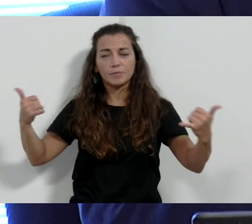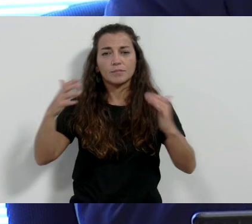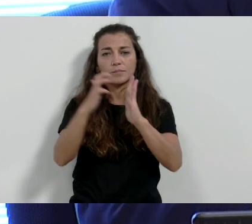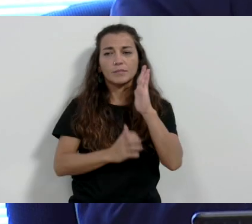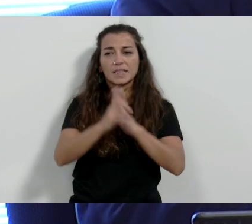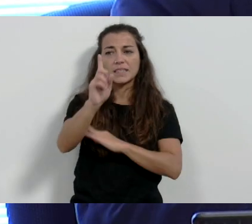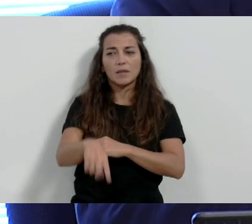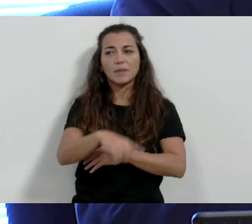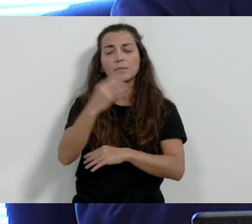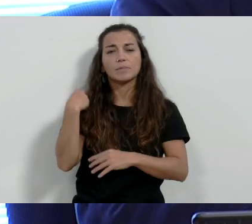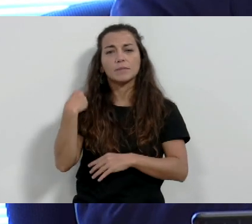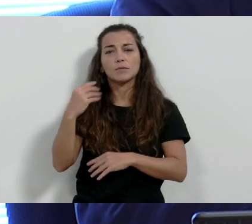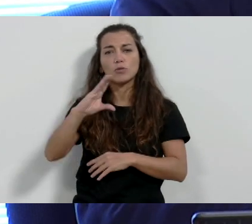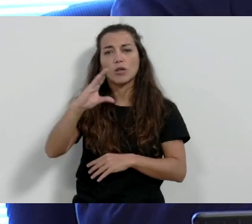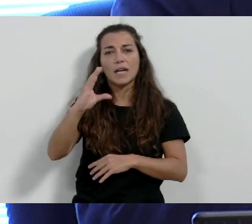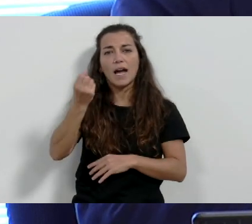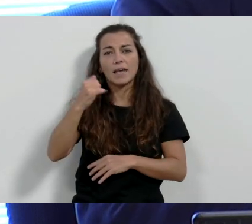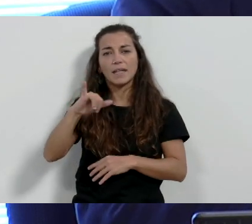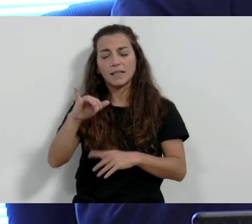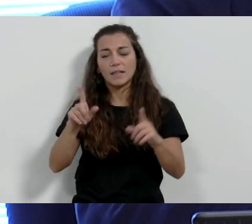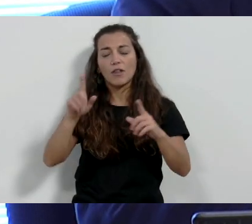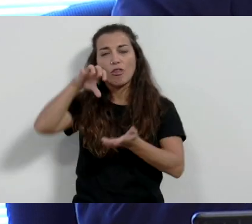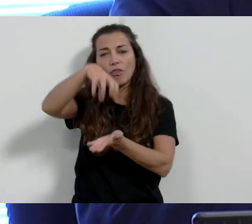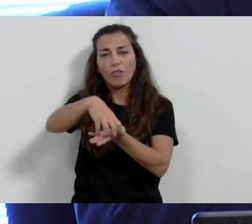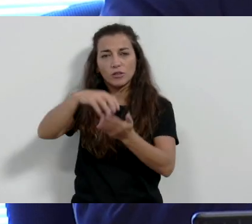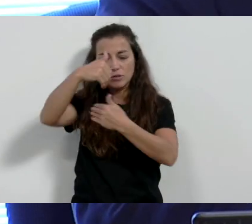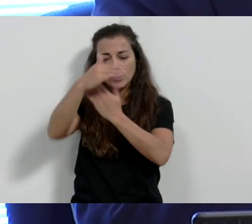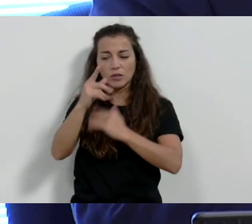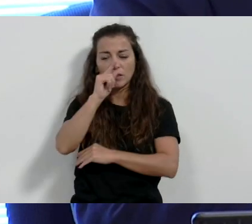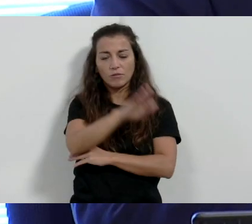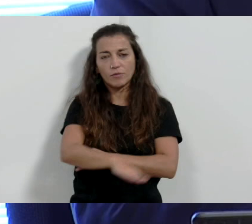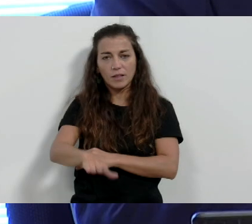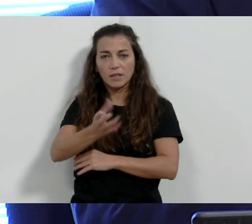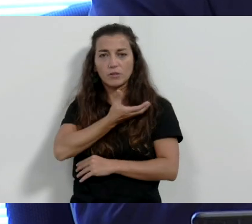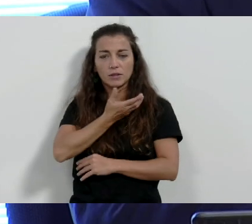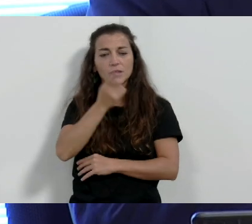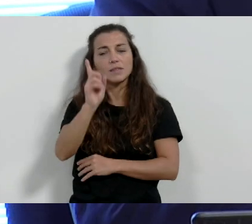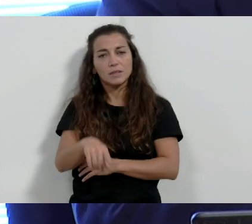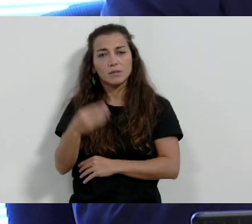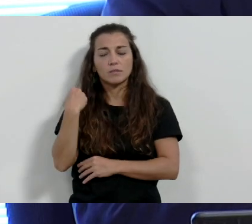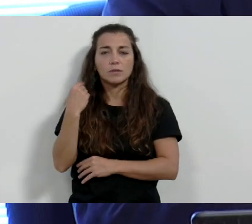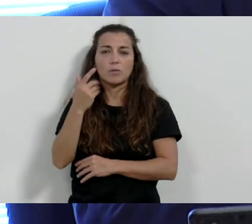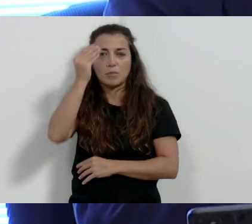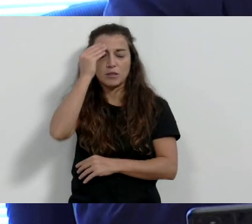el Centro de Atención a la Infancia del Ayuntamiento. Creo que es un importante servicio el que presta. Está contemplado